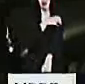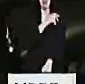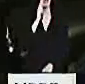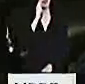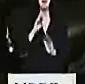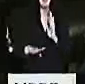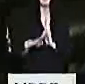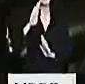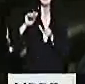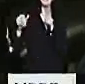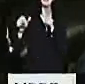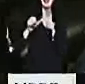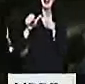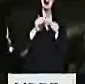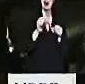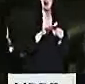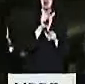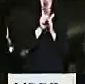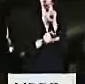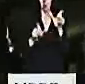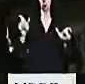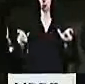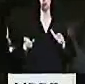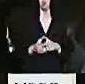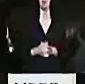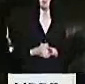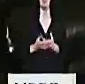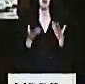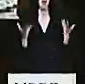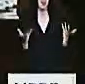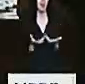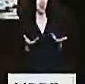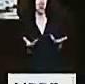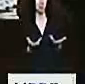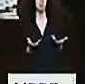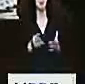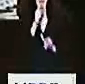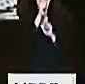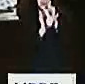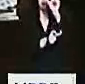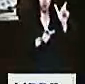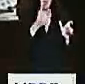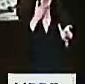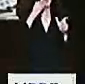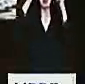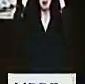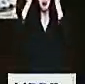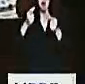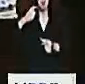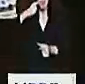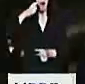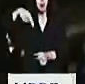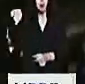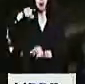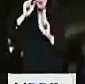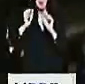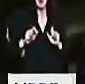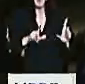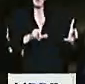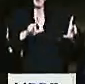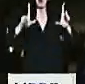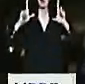mayor cercanía de las personas, para que las personas y el talento humano sean